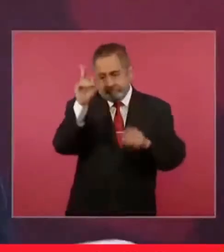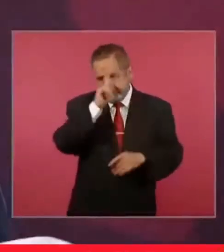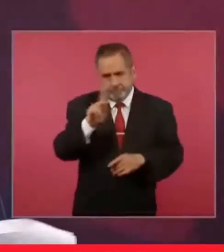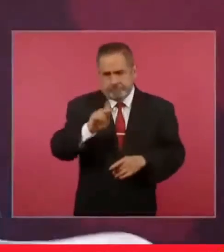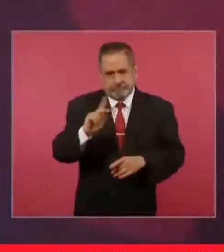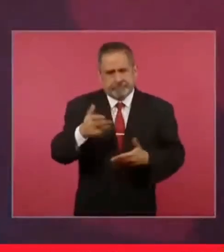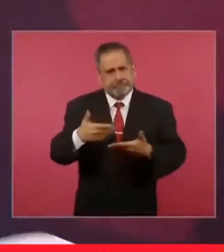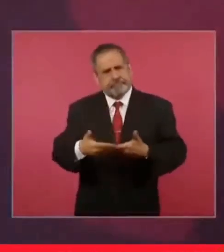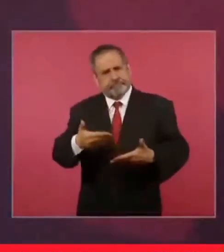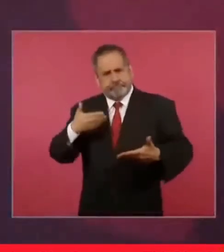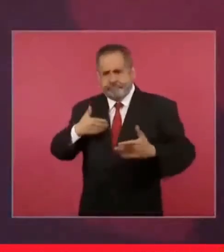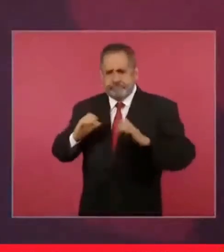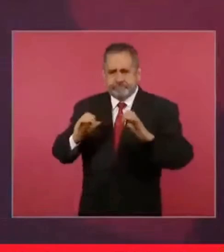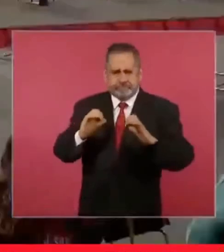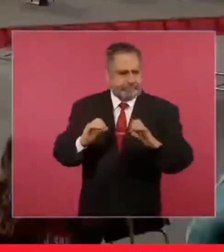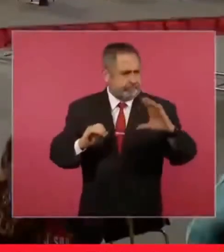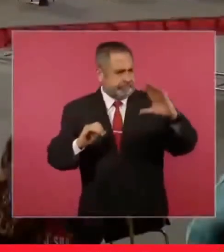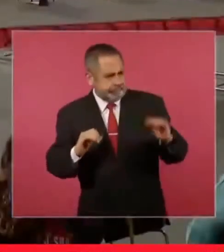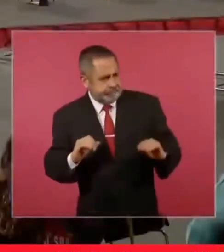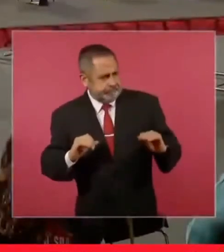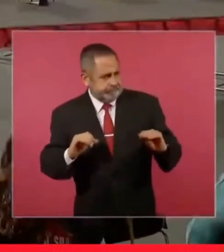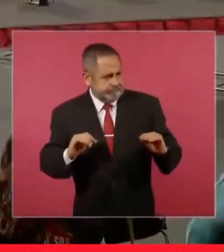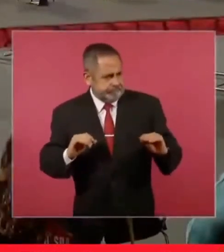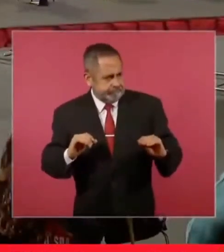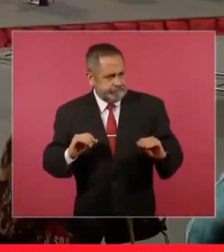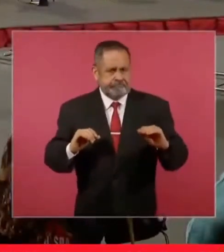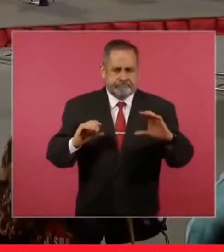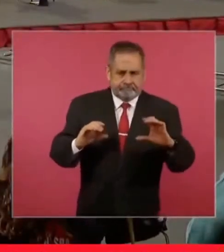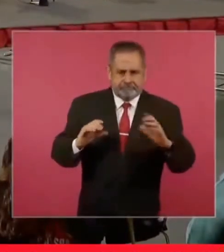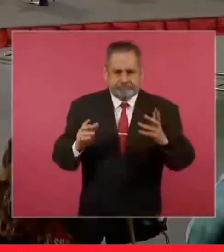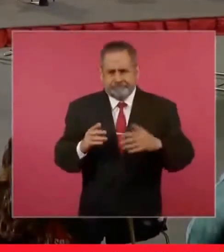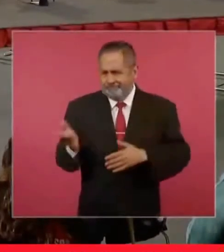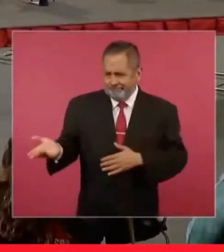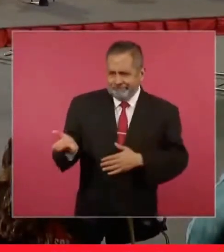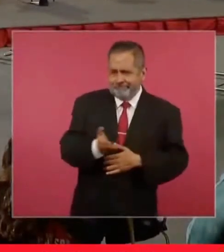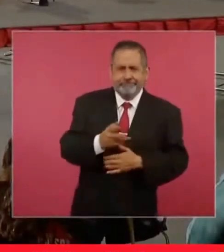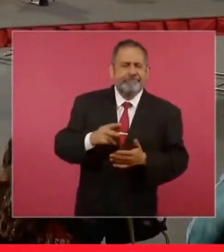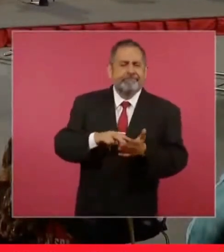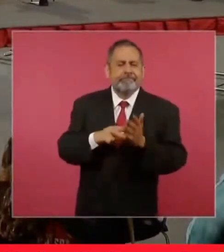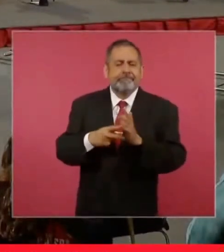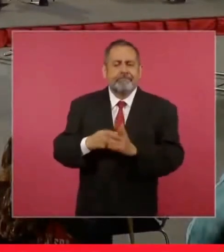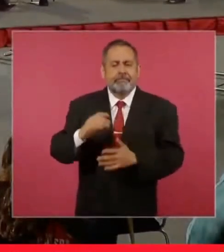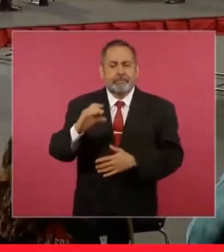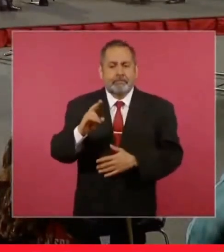mayor en el sistema nacional. Adelante, por favor, ingeniero Cuellar.